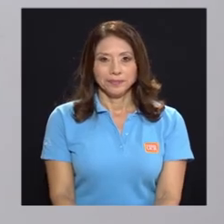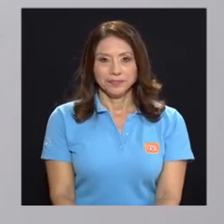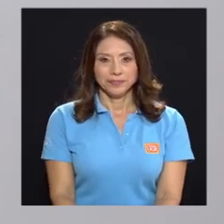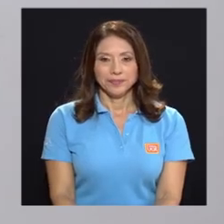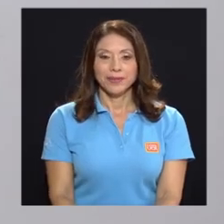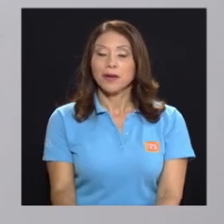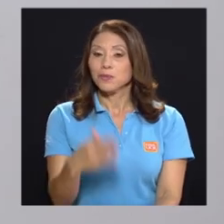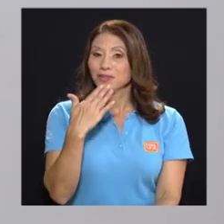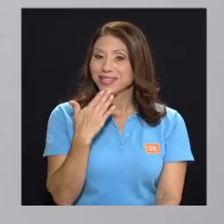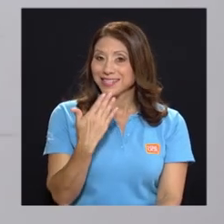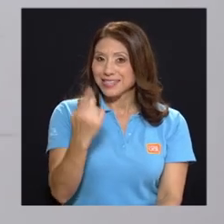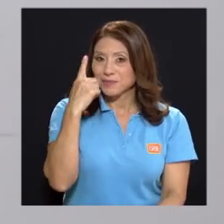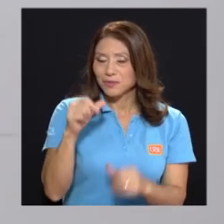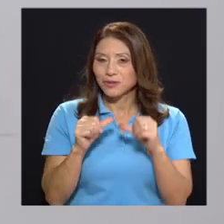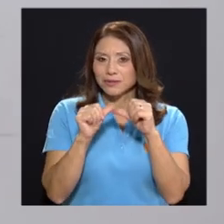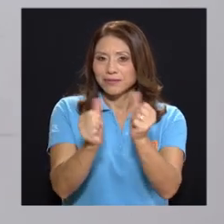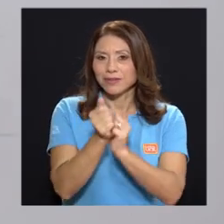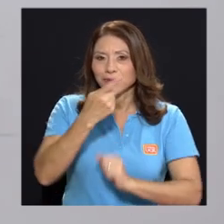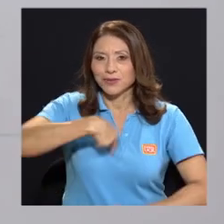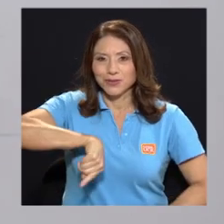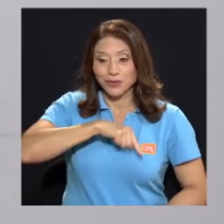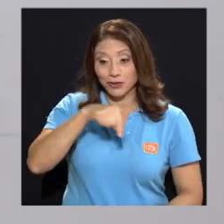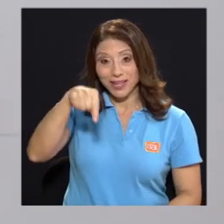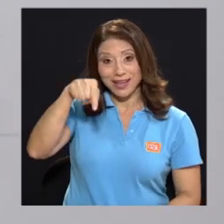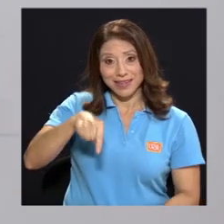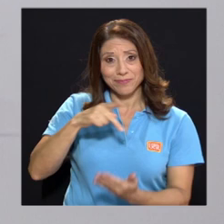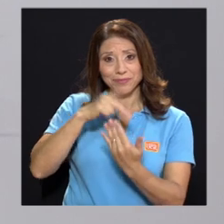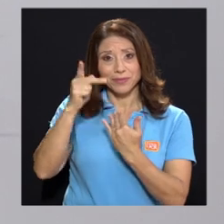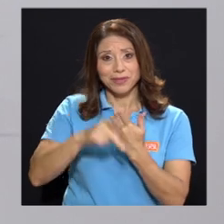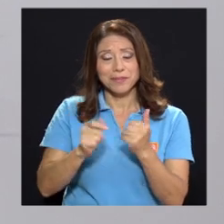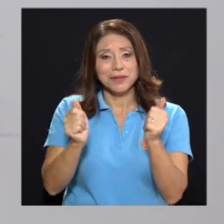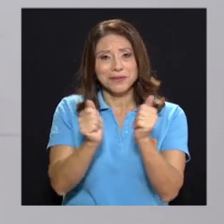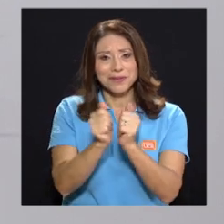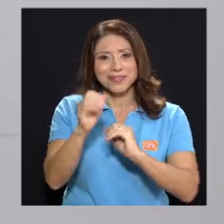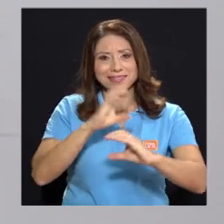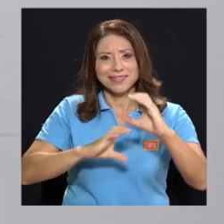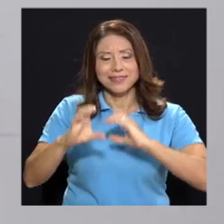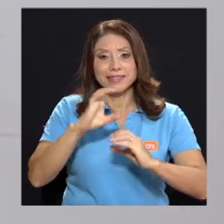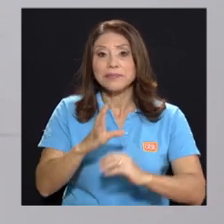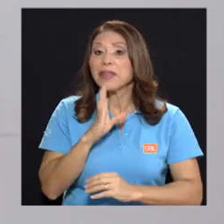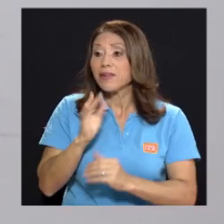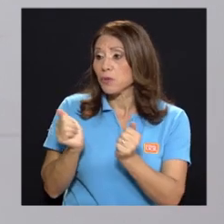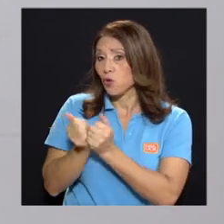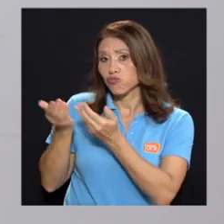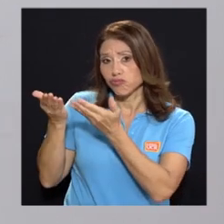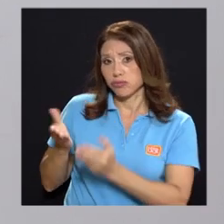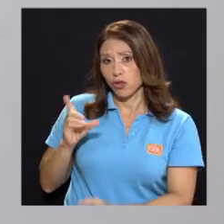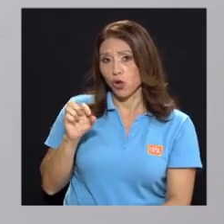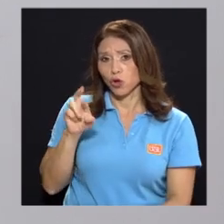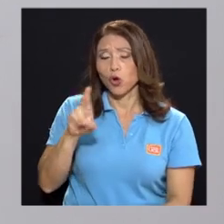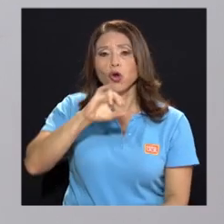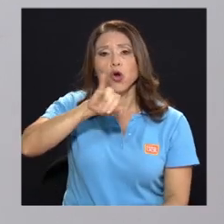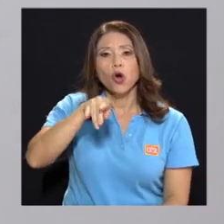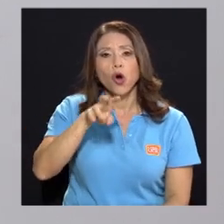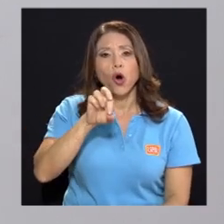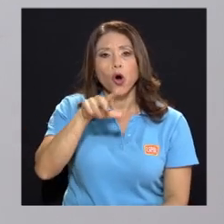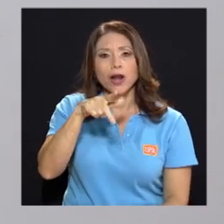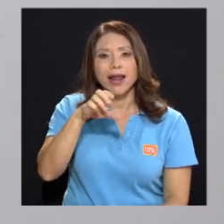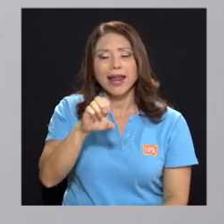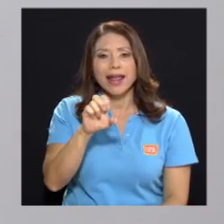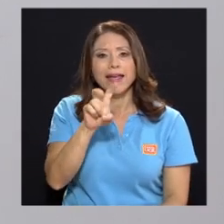muchas gracias por continuar con nosotros aquí en conciencia estamos hablando con el doctor jorge vargas cullel